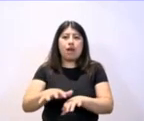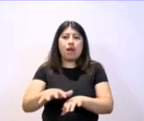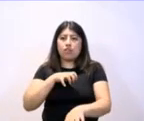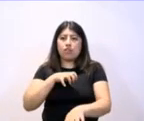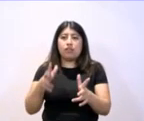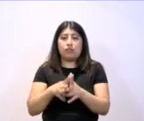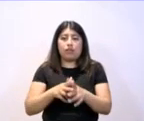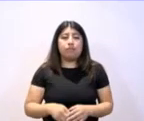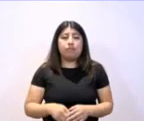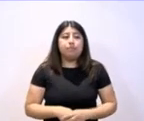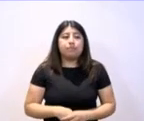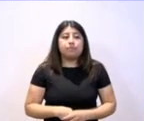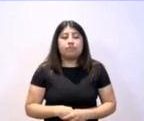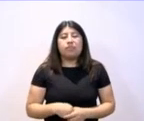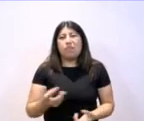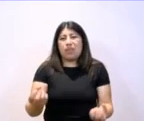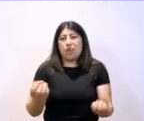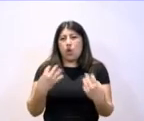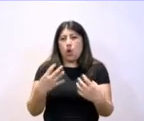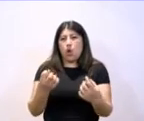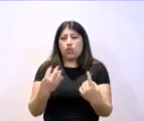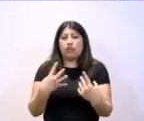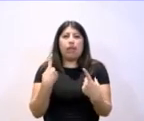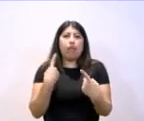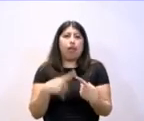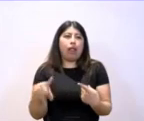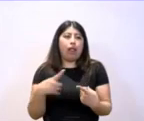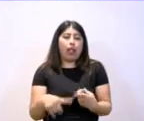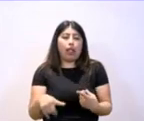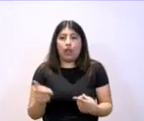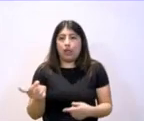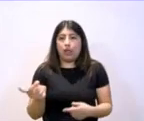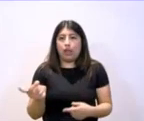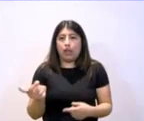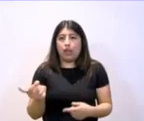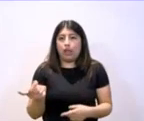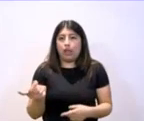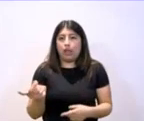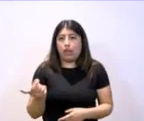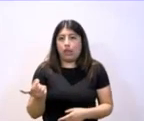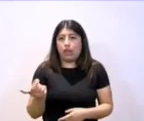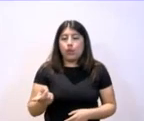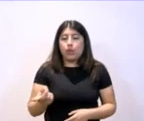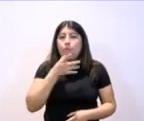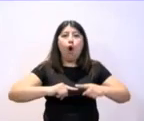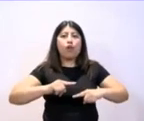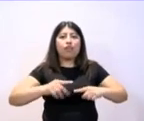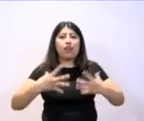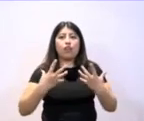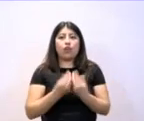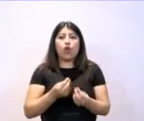sociedad. No venga a contarme el cuento, porque esto no es otro cuento que el de la coordinación con